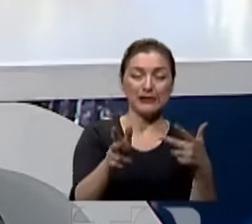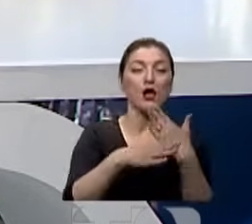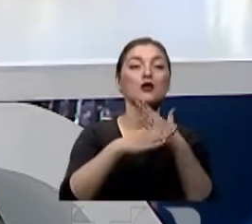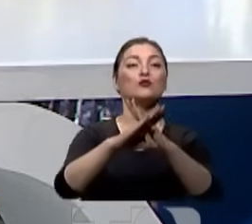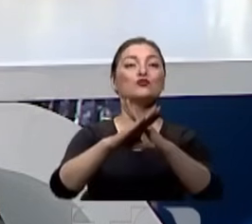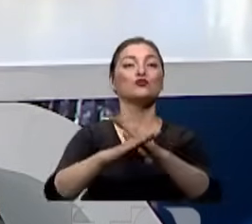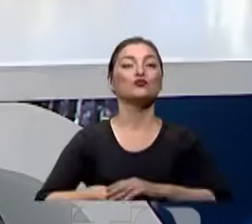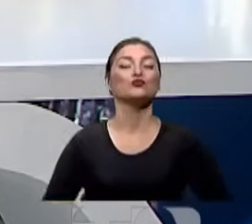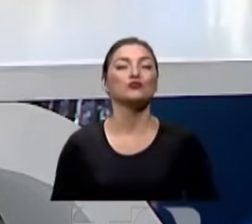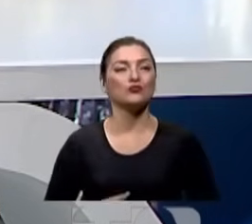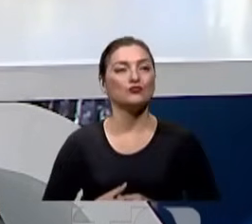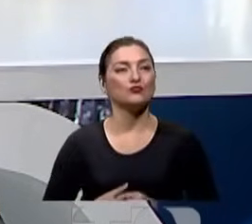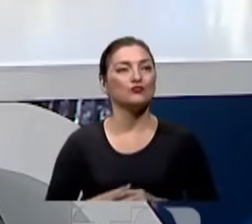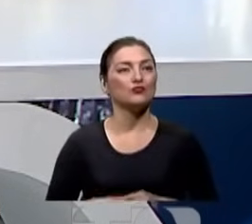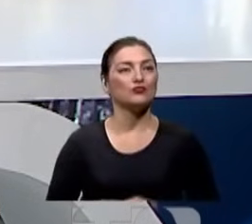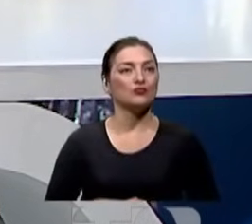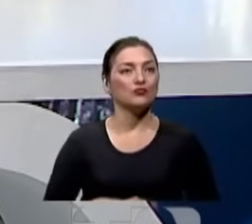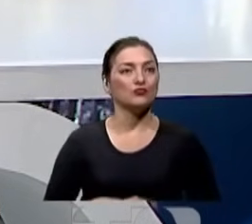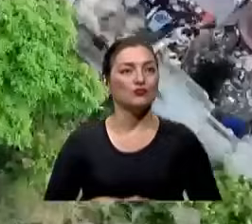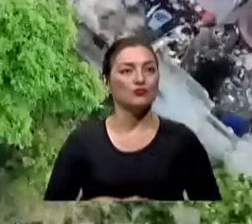encuentra restringida.